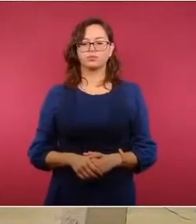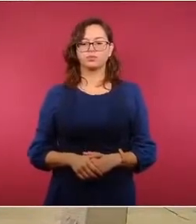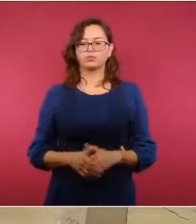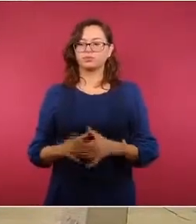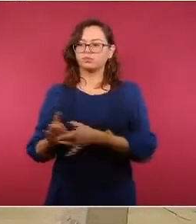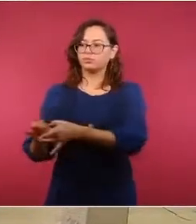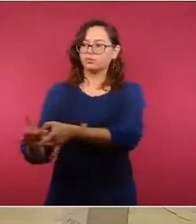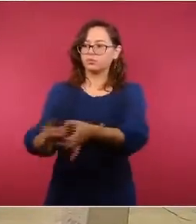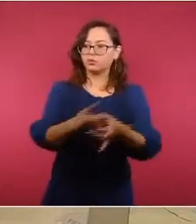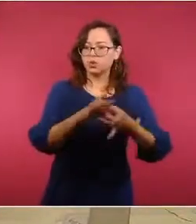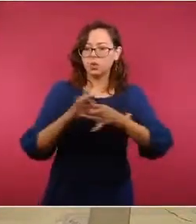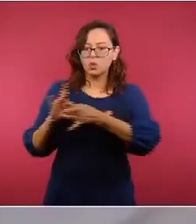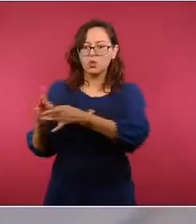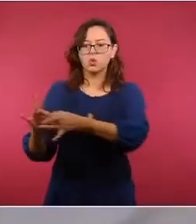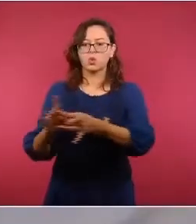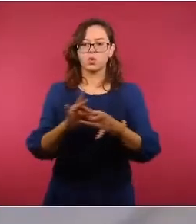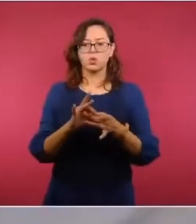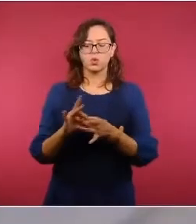fraterna,